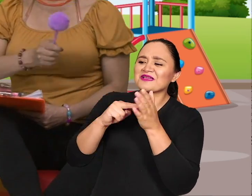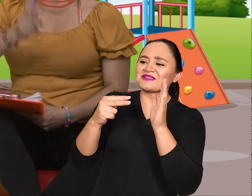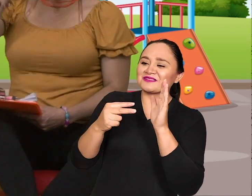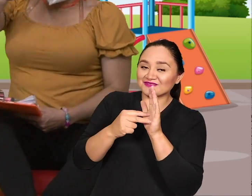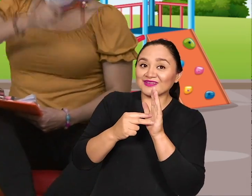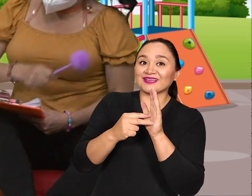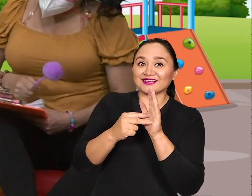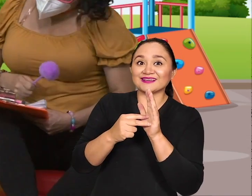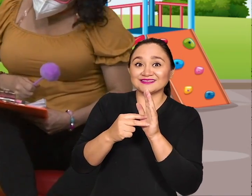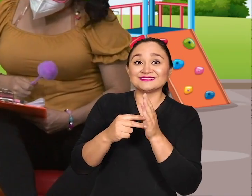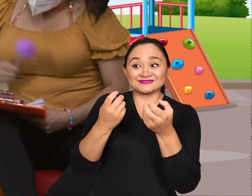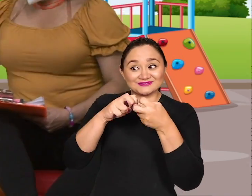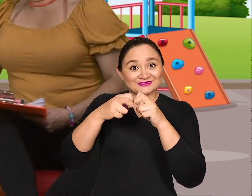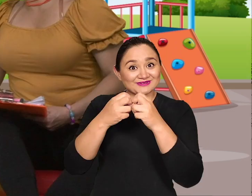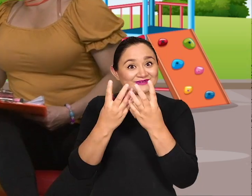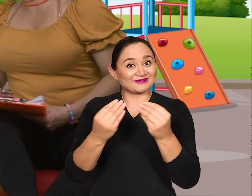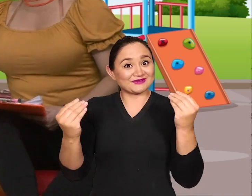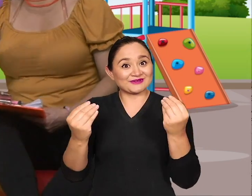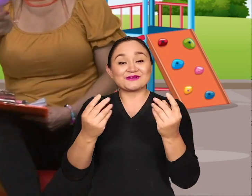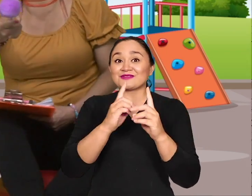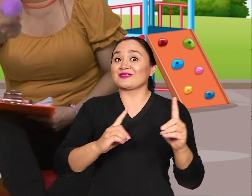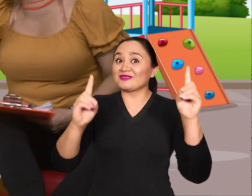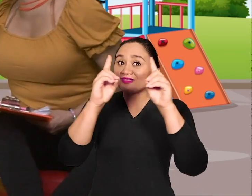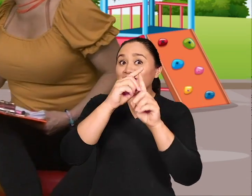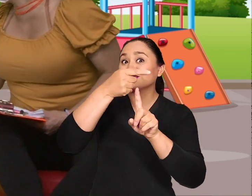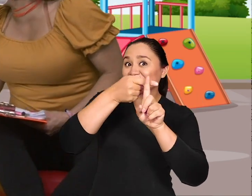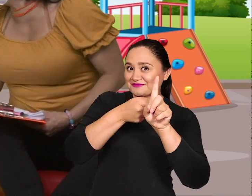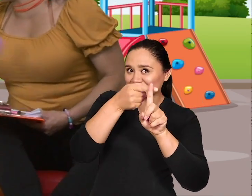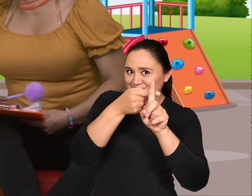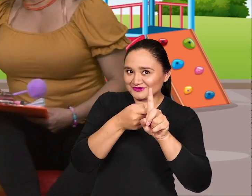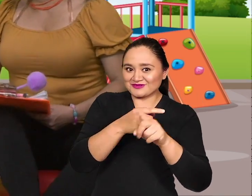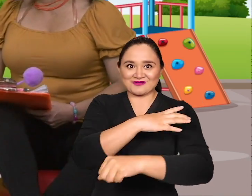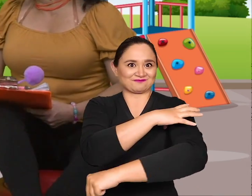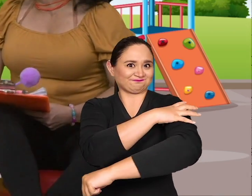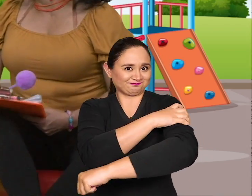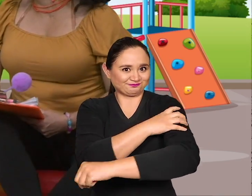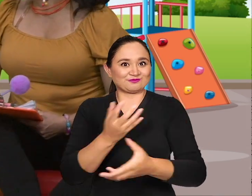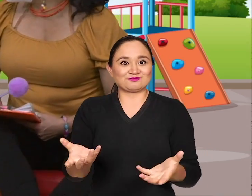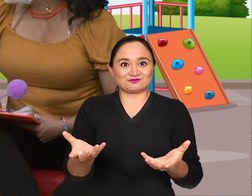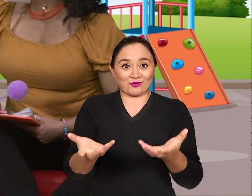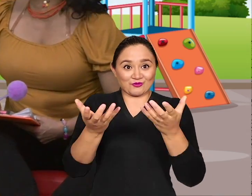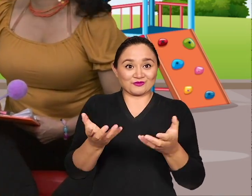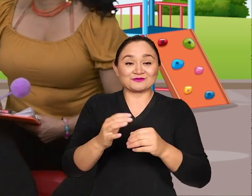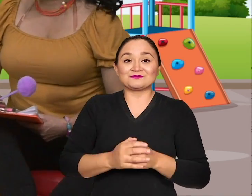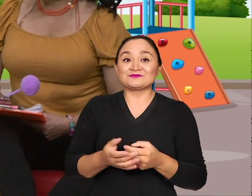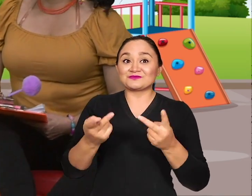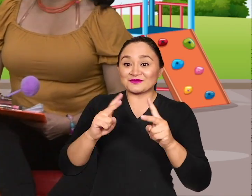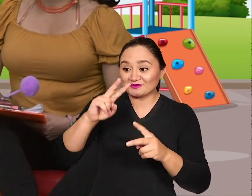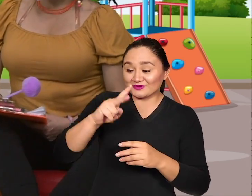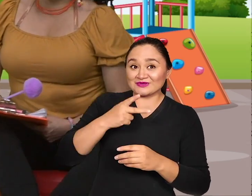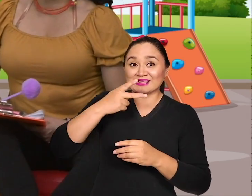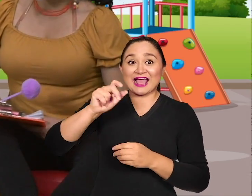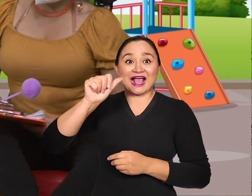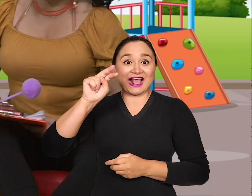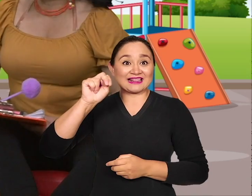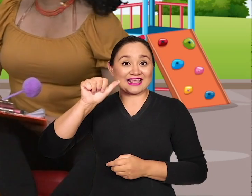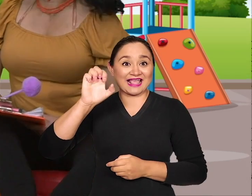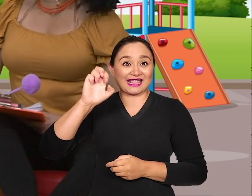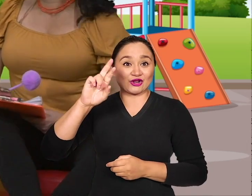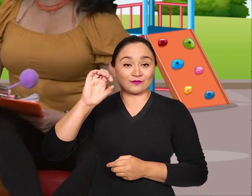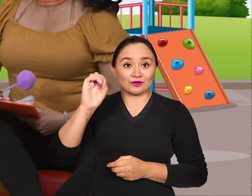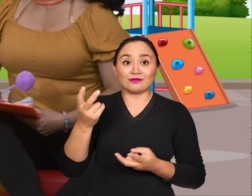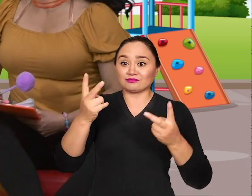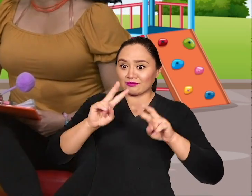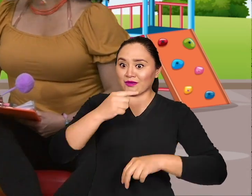para conocer los datos de temperatura, presión y volumen. Hasta la resistencia anaeróbica, que interesa a